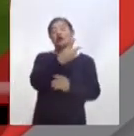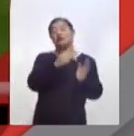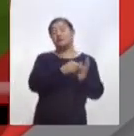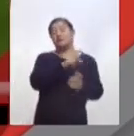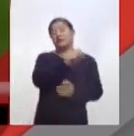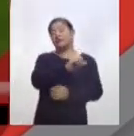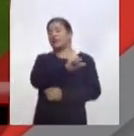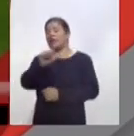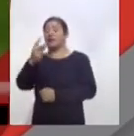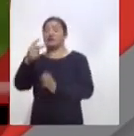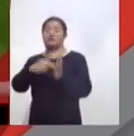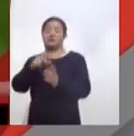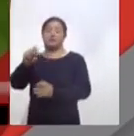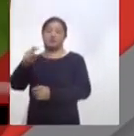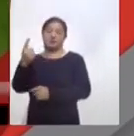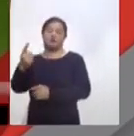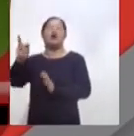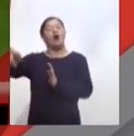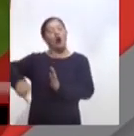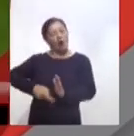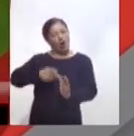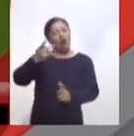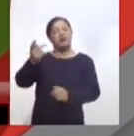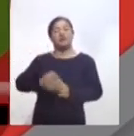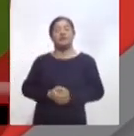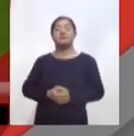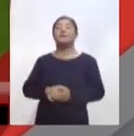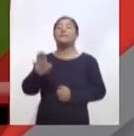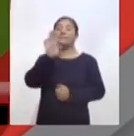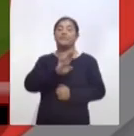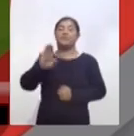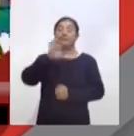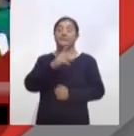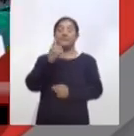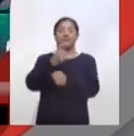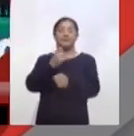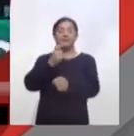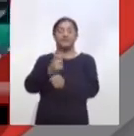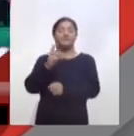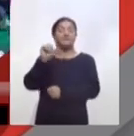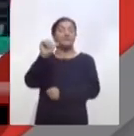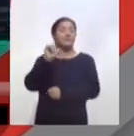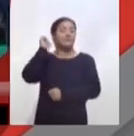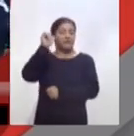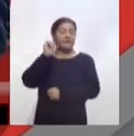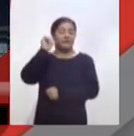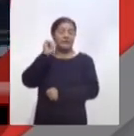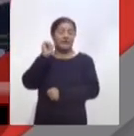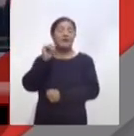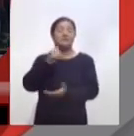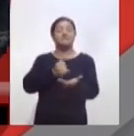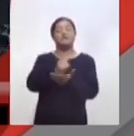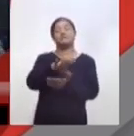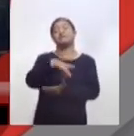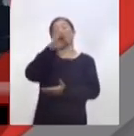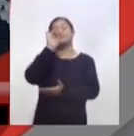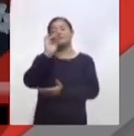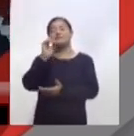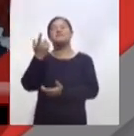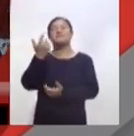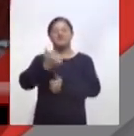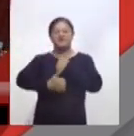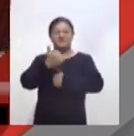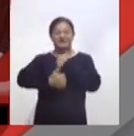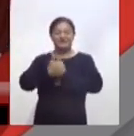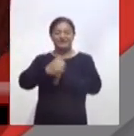cuando se reanudaría la competencia. Será este miércoles 1 de abril, cuando se decida el futuro de la Champions, el torneo de clubes que más